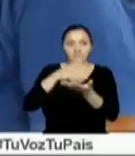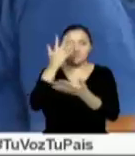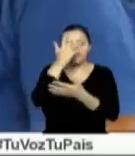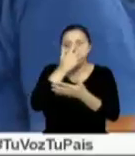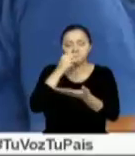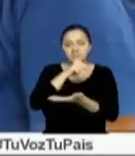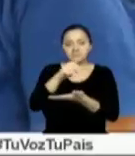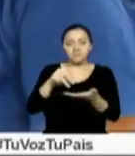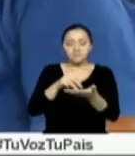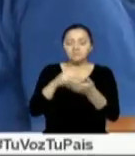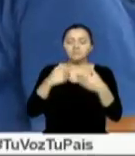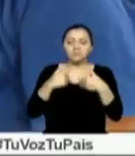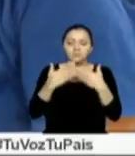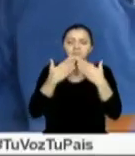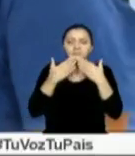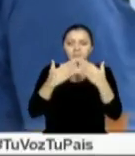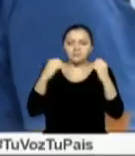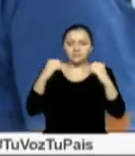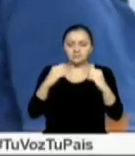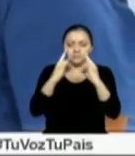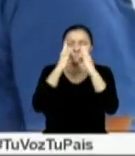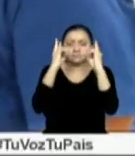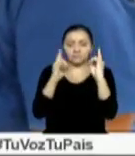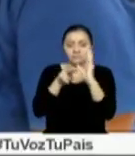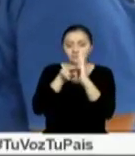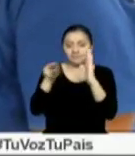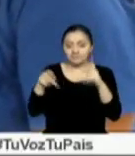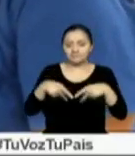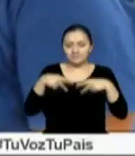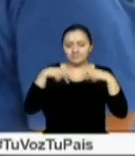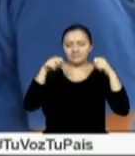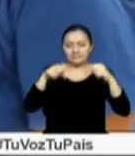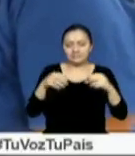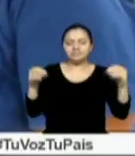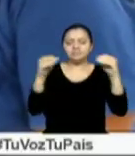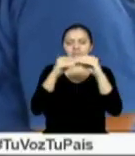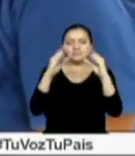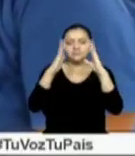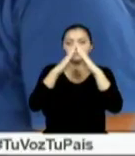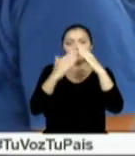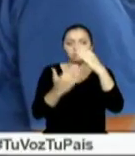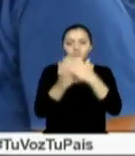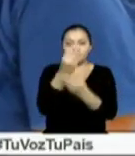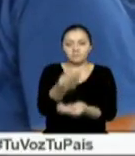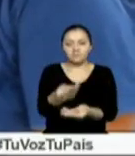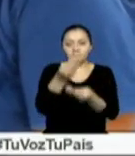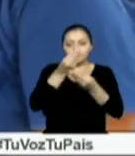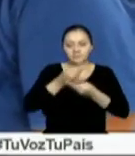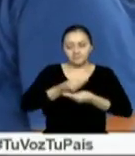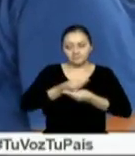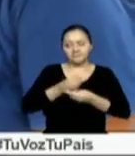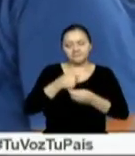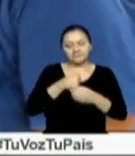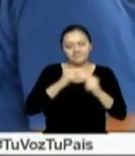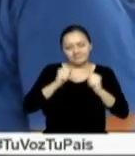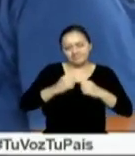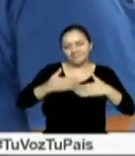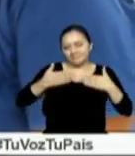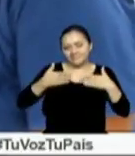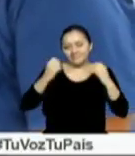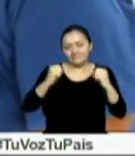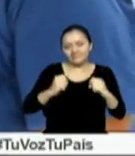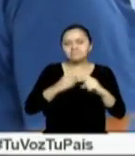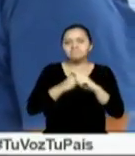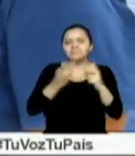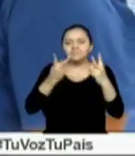estoy agradecida más que todo que voy voy a una casa nueva y mía pero también la vez nostálgica eh con una